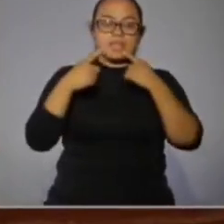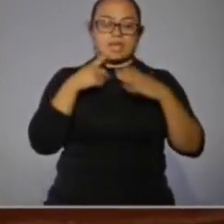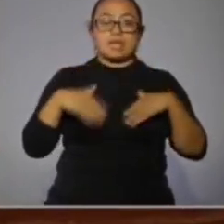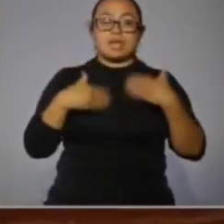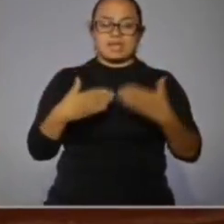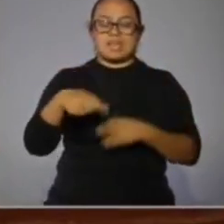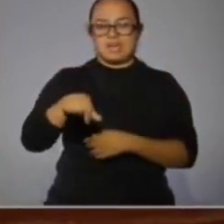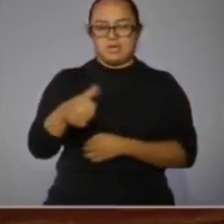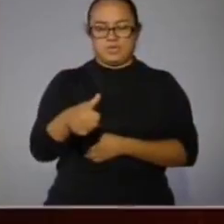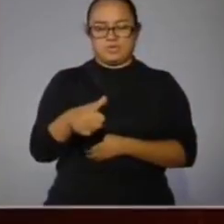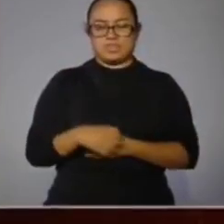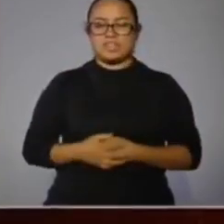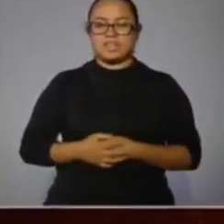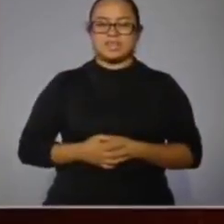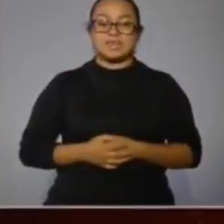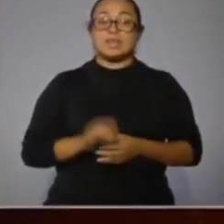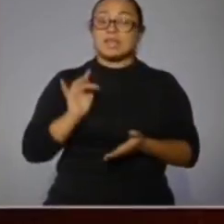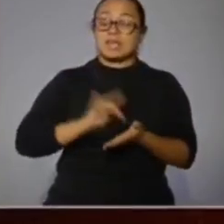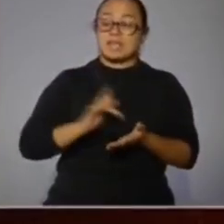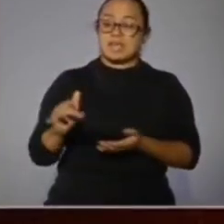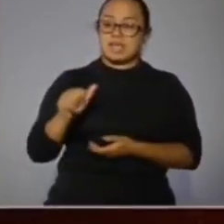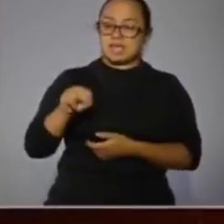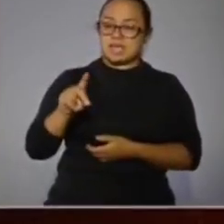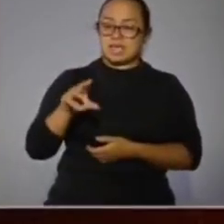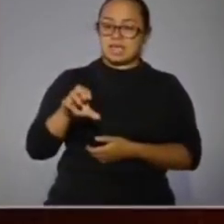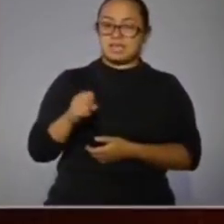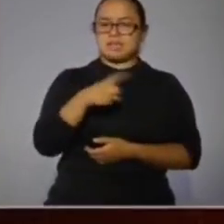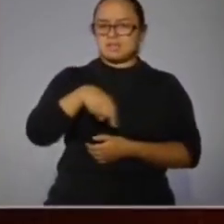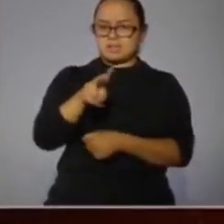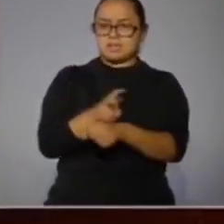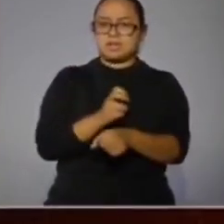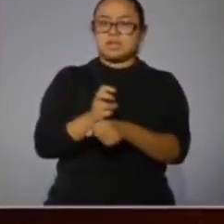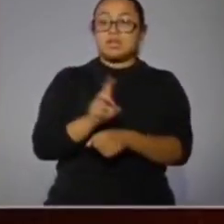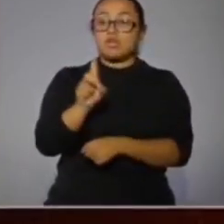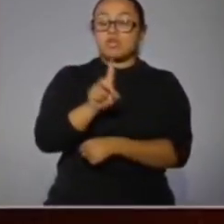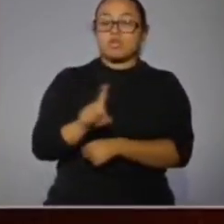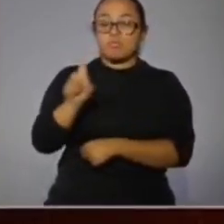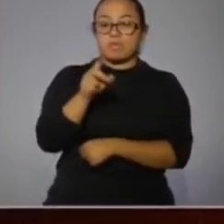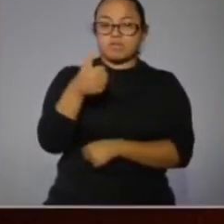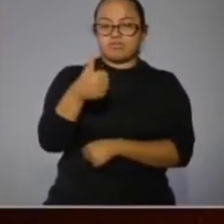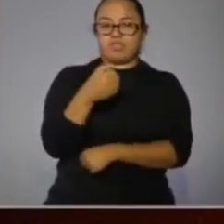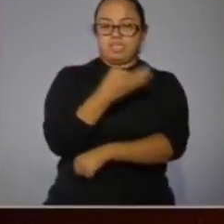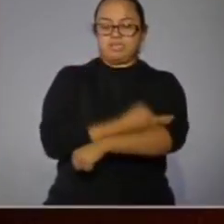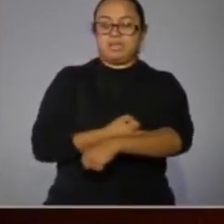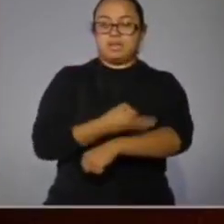por el 11. Gracias, Andrés. Ahí está la cita, domingo 6 de la tarde. Y vamos a ir cerrando.